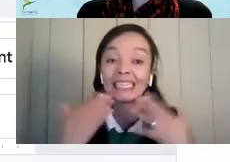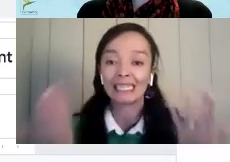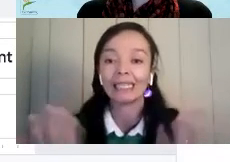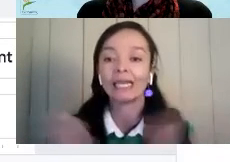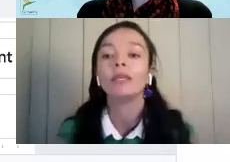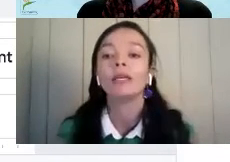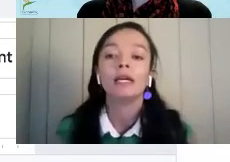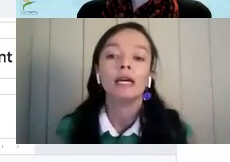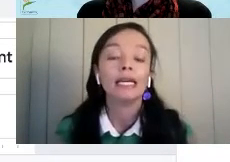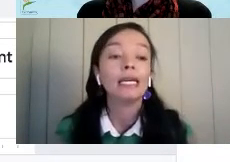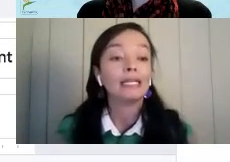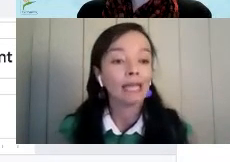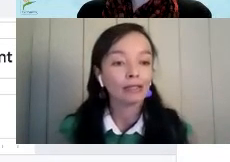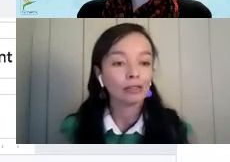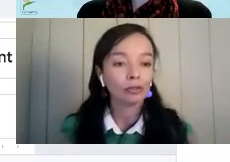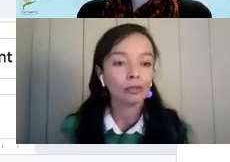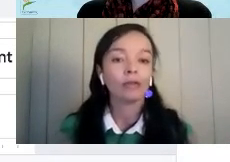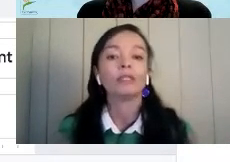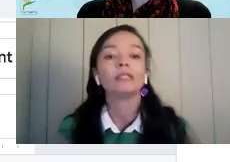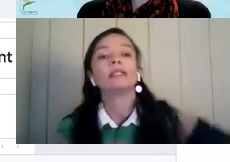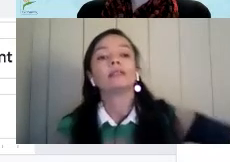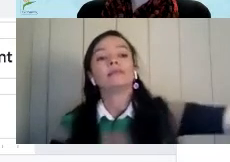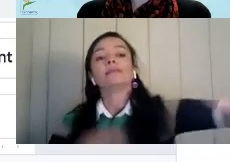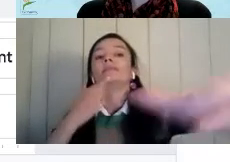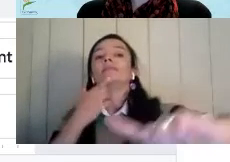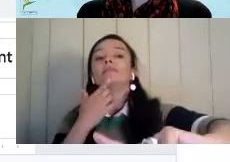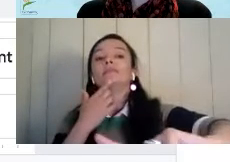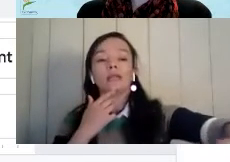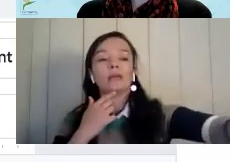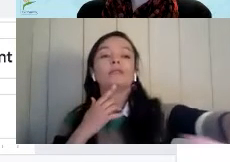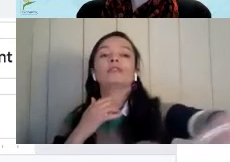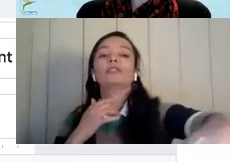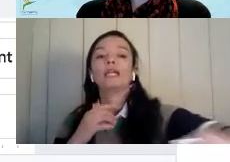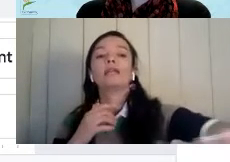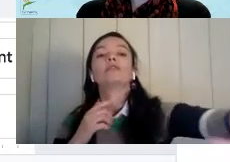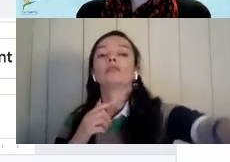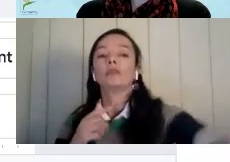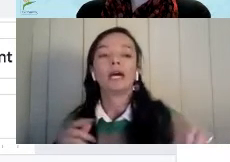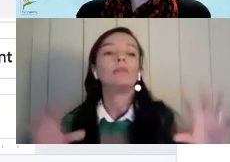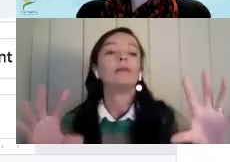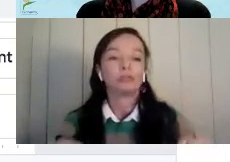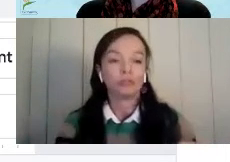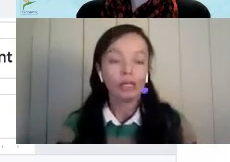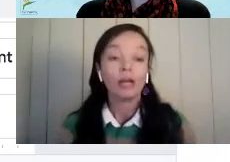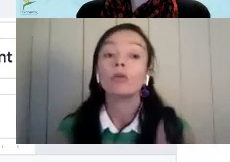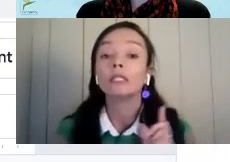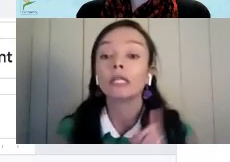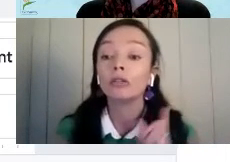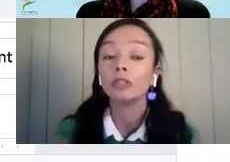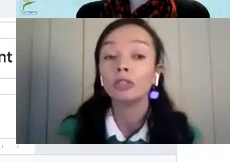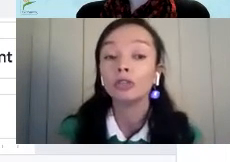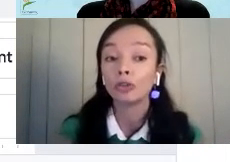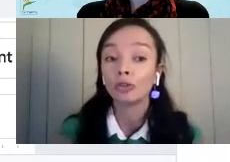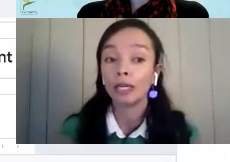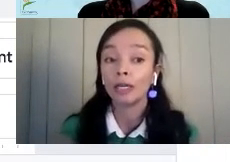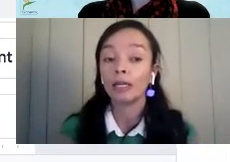que se entienda. Y el tacto. Acuérdense. Vamos a mostrarle, vamos a tocar, vamos. Acuérdense que